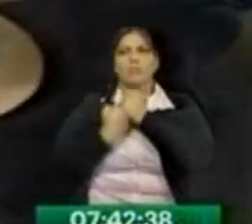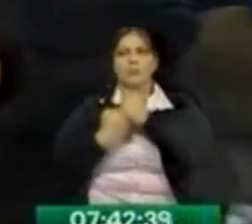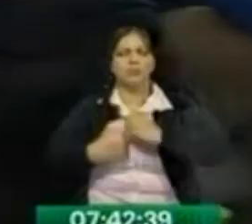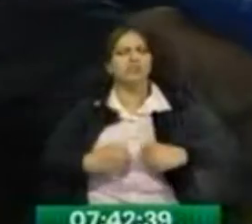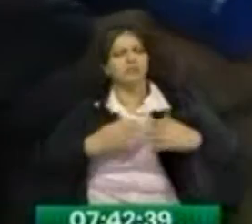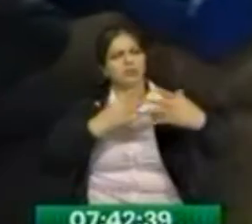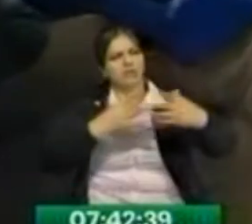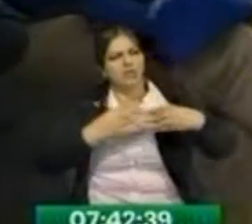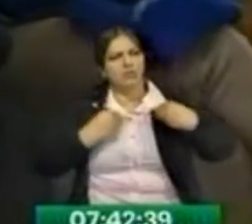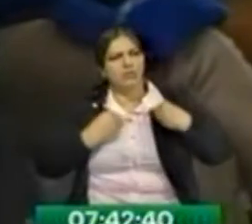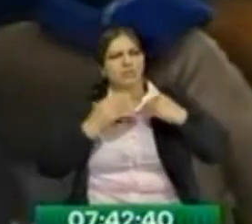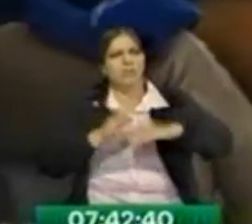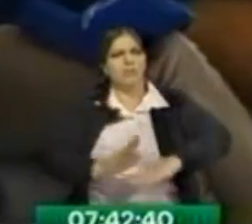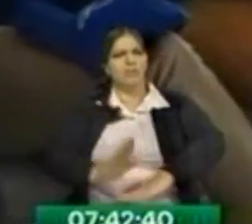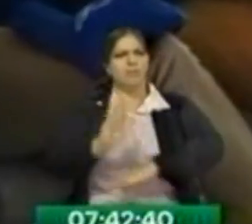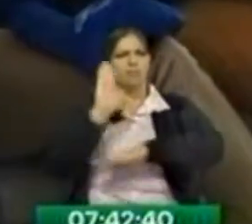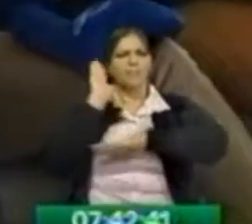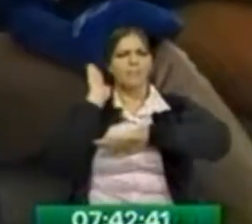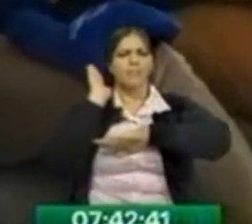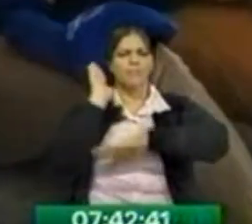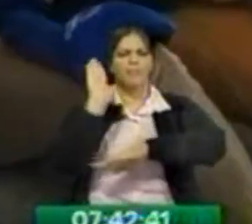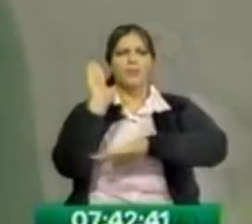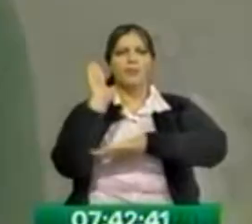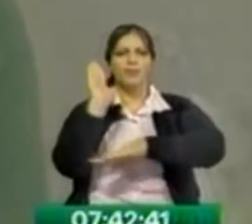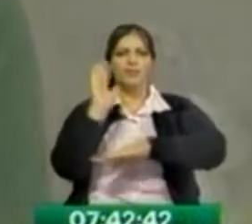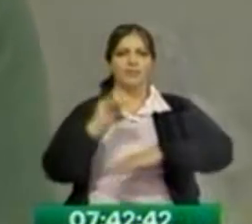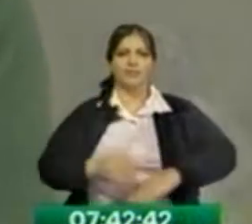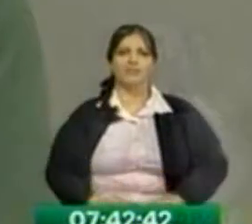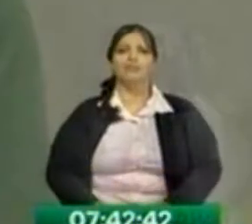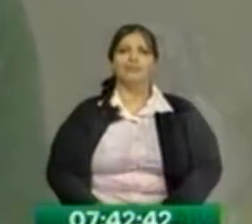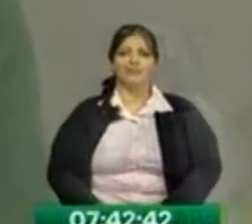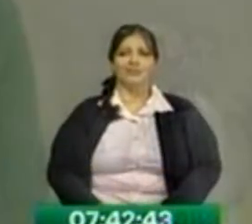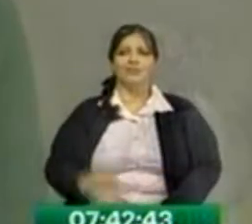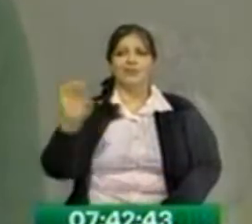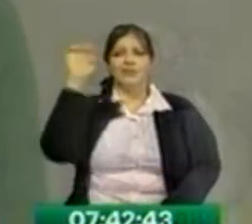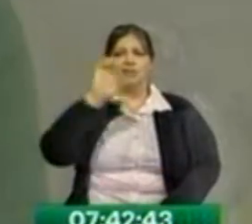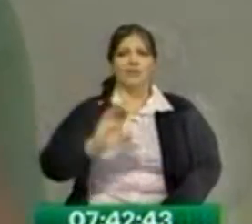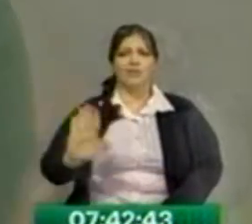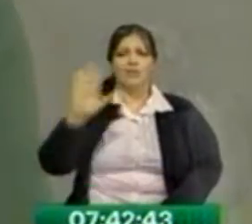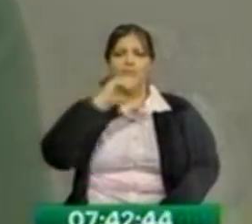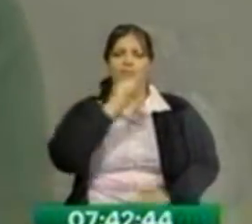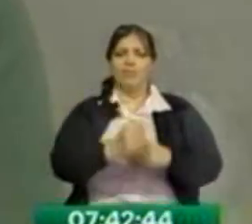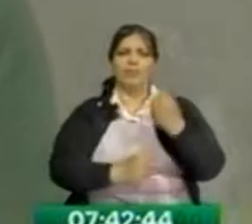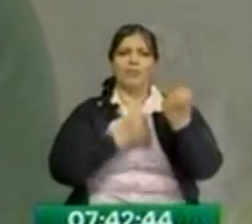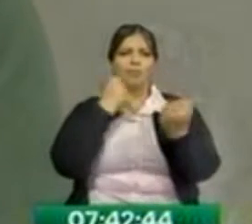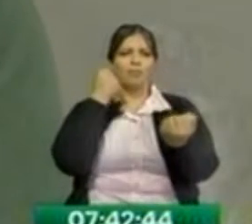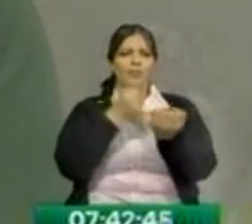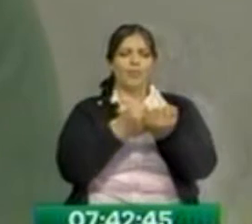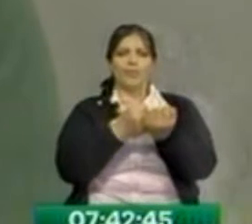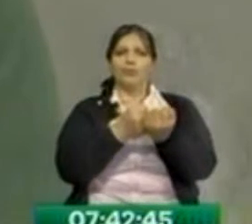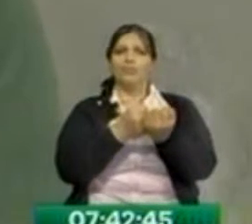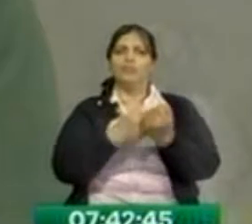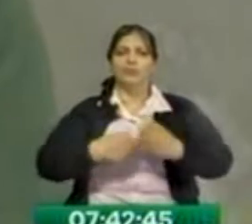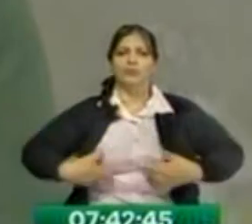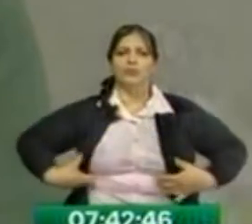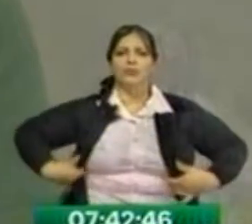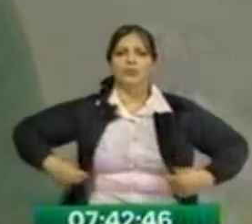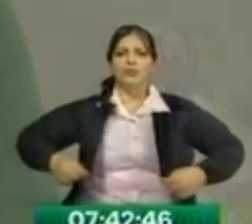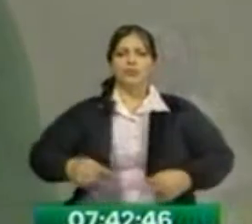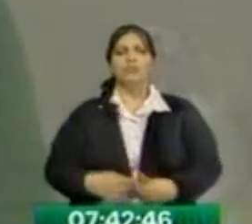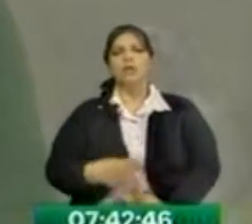compromiso muy fuerte por parte de europa que sea por parte de la unión europea al